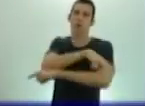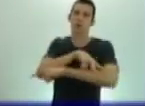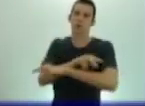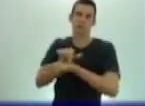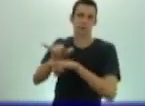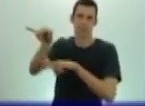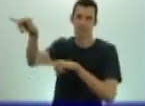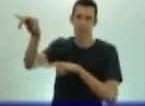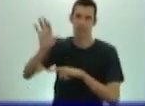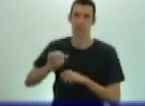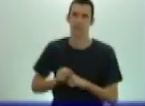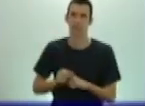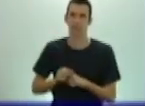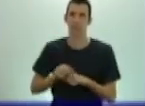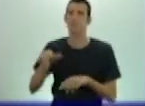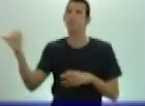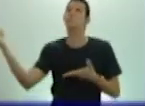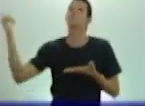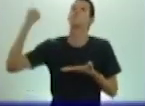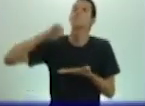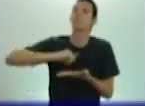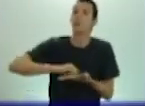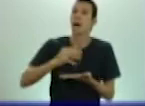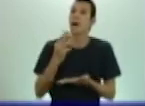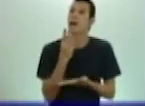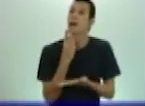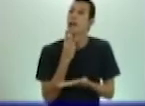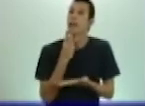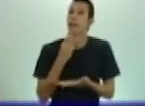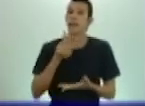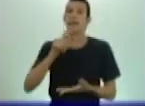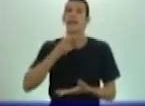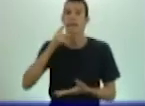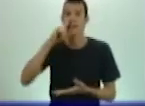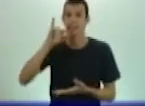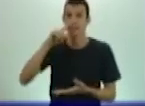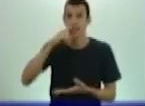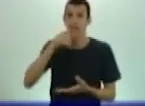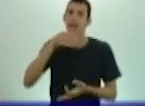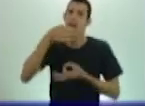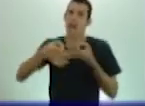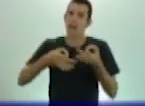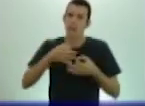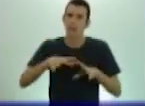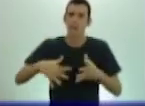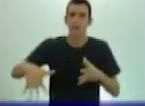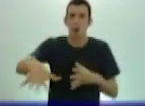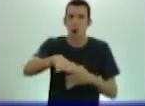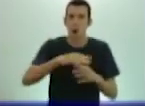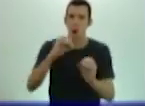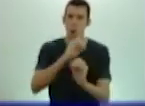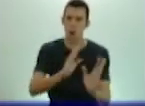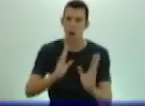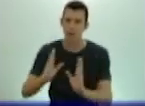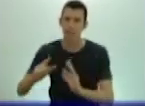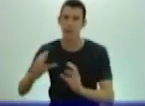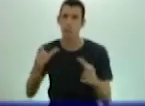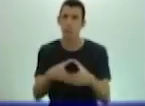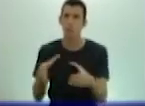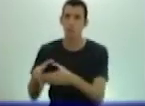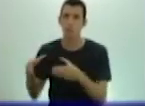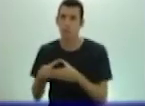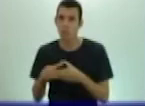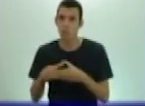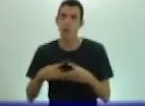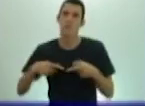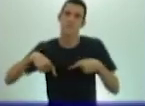dar contra el gobierno provisional. Por tanto, podemos ver que el asalto al Palacio de Invierno fue el